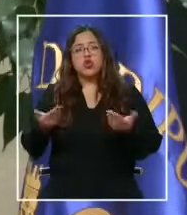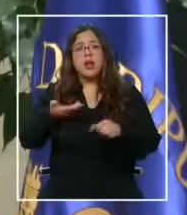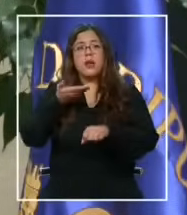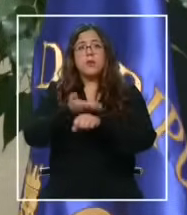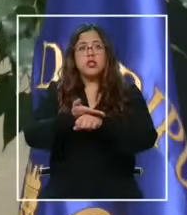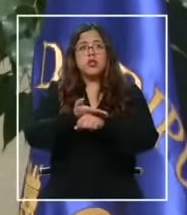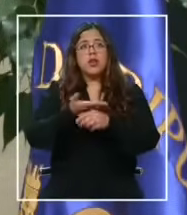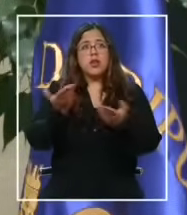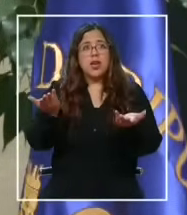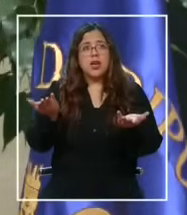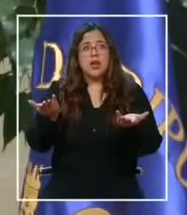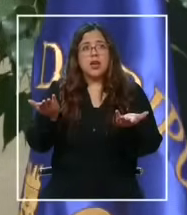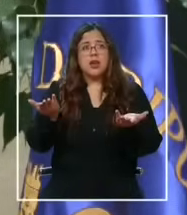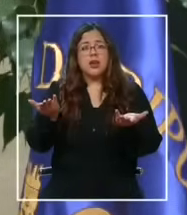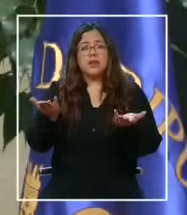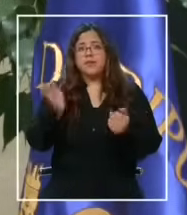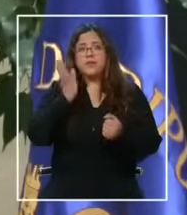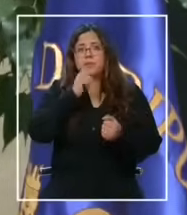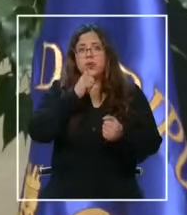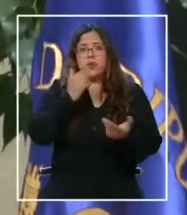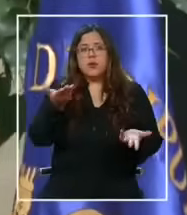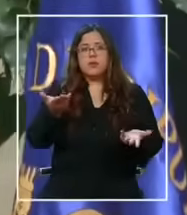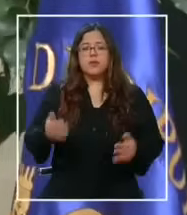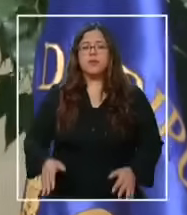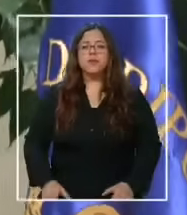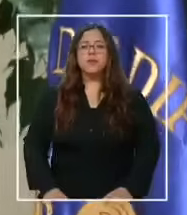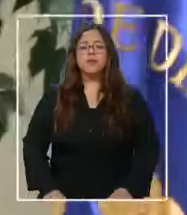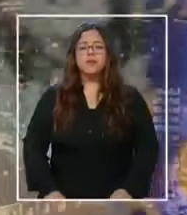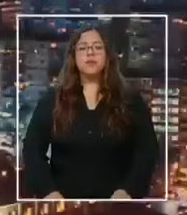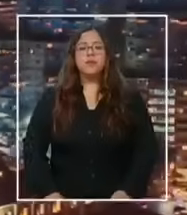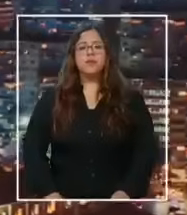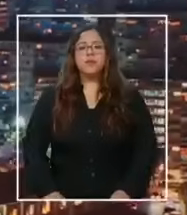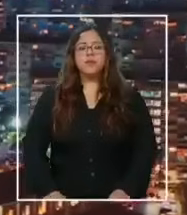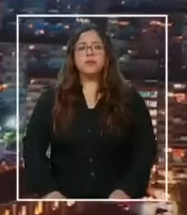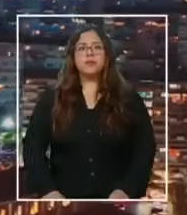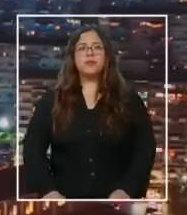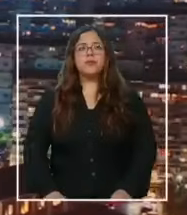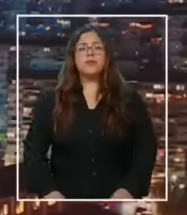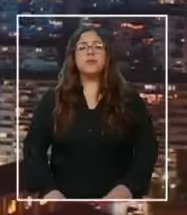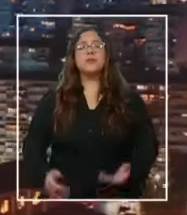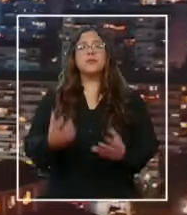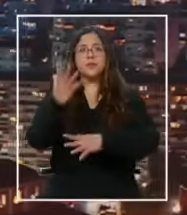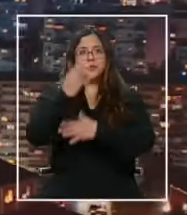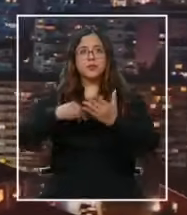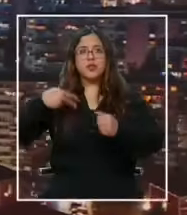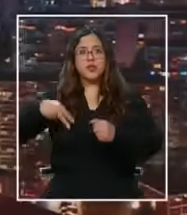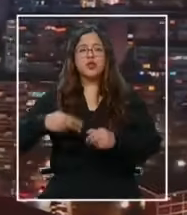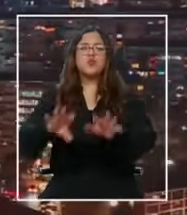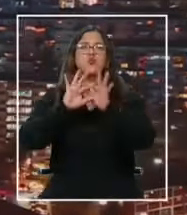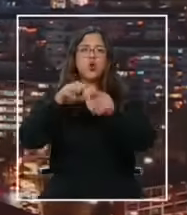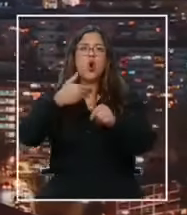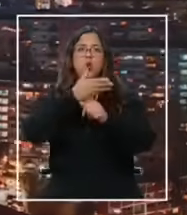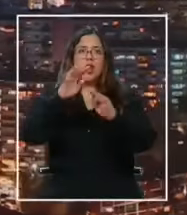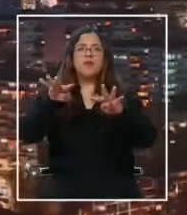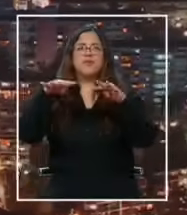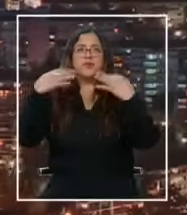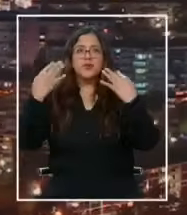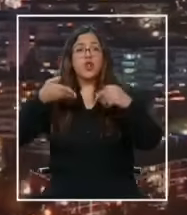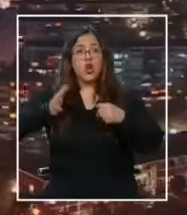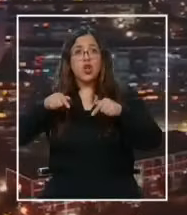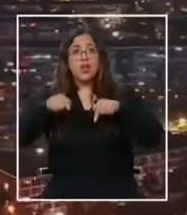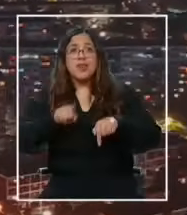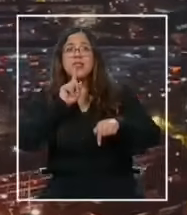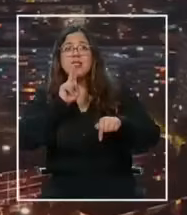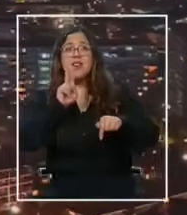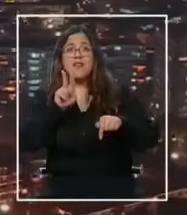petición aún no se concreta bien estamos terminando las noticias como siempre Gracias por estar junto a nosotros siga